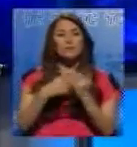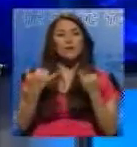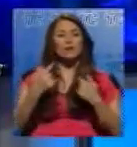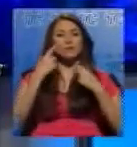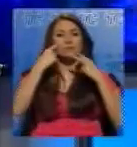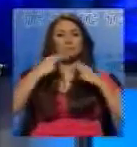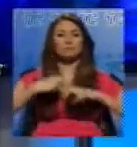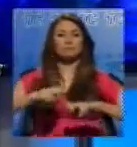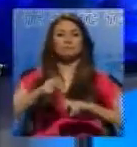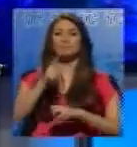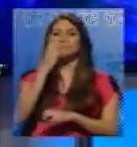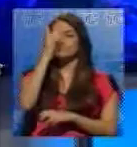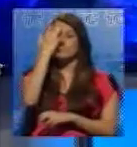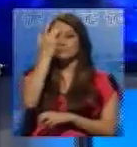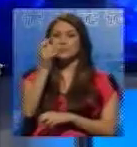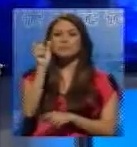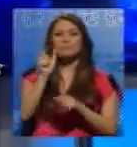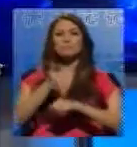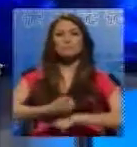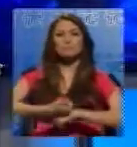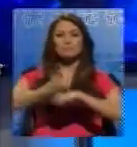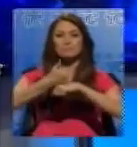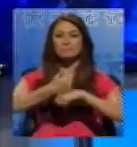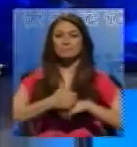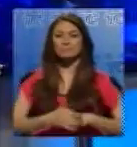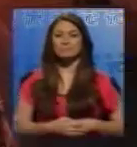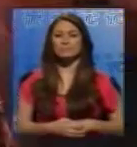siendo investigado por las autoridades.